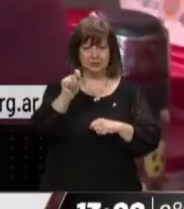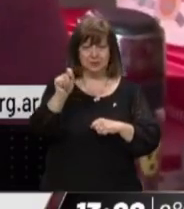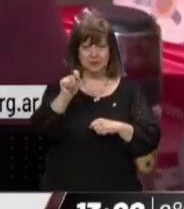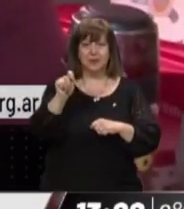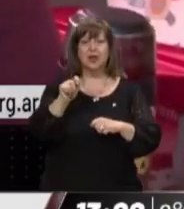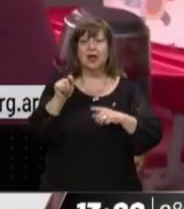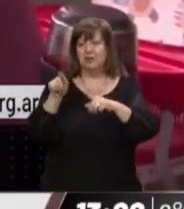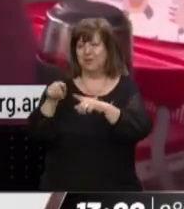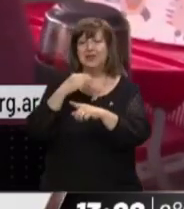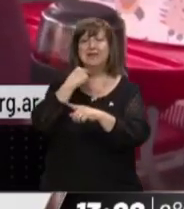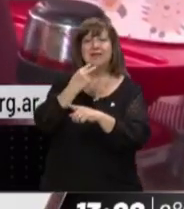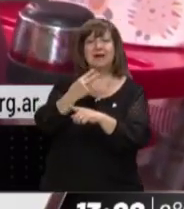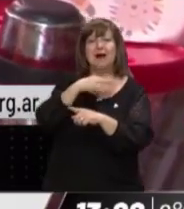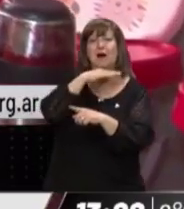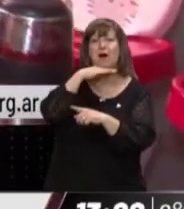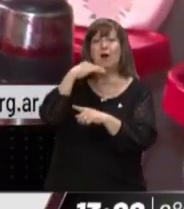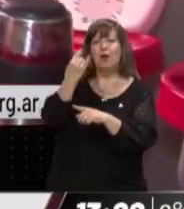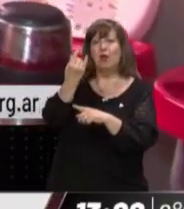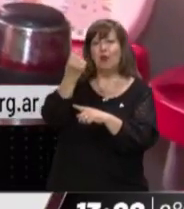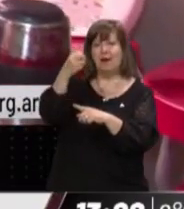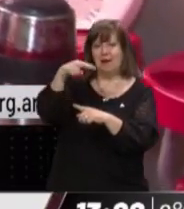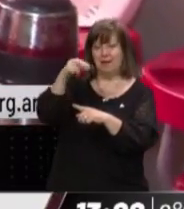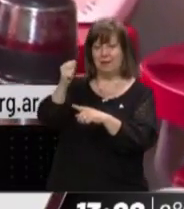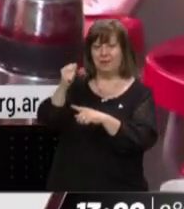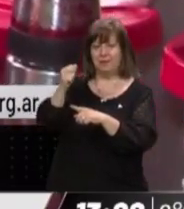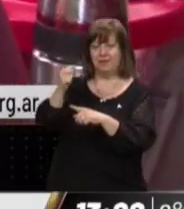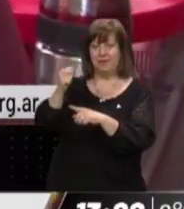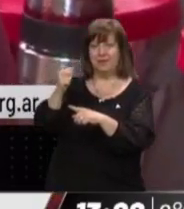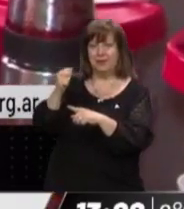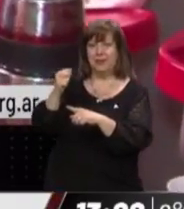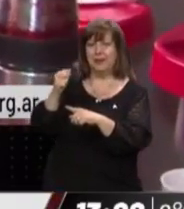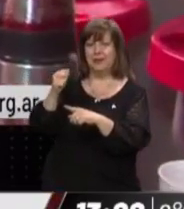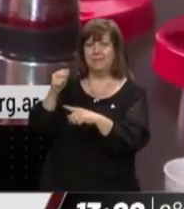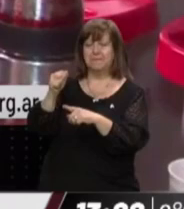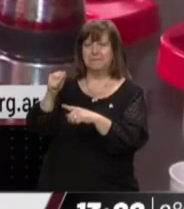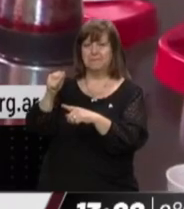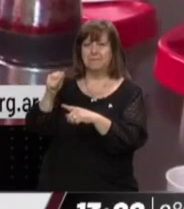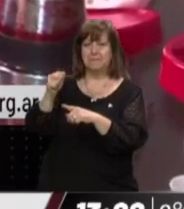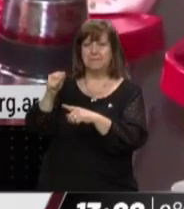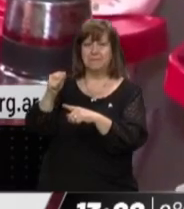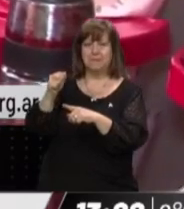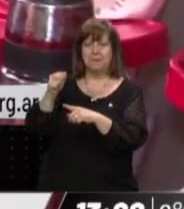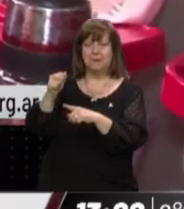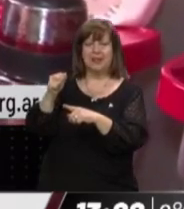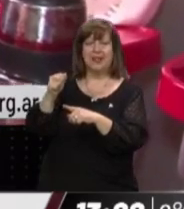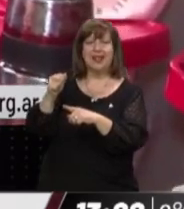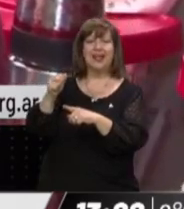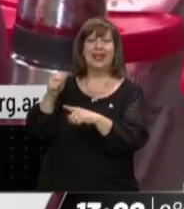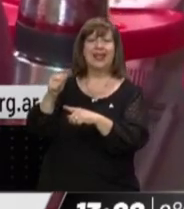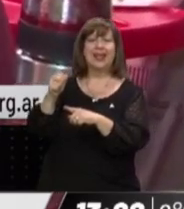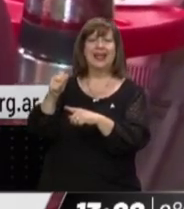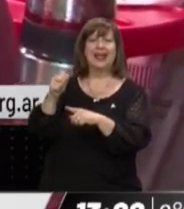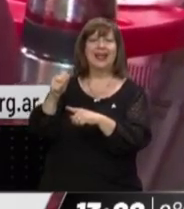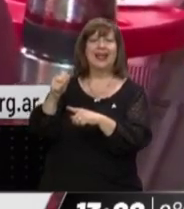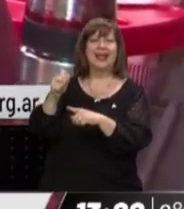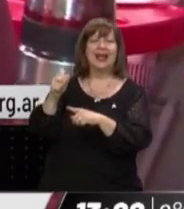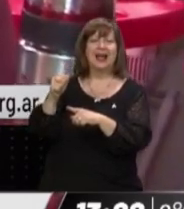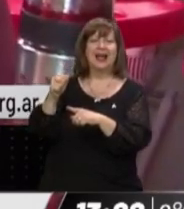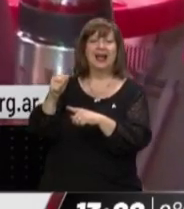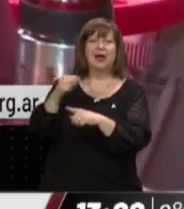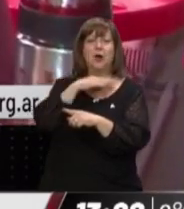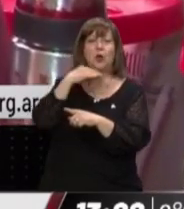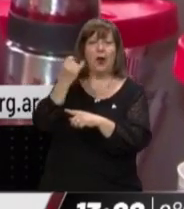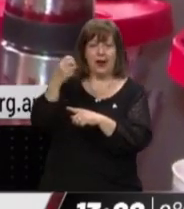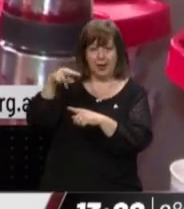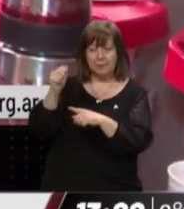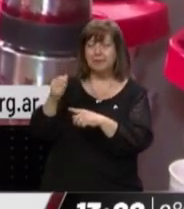Con Juana, nos vinimos. Poneme bajito el tele porque nos va a molestar, dale. Seguime, no te veas. No me veo. No te veas que te vas a confundir.